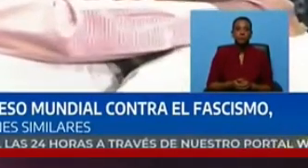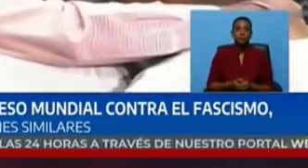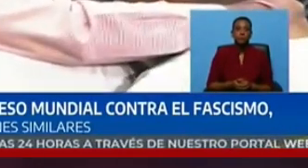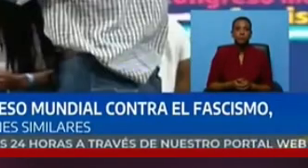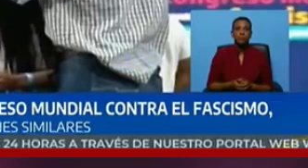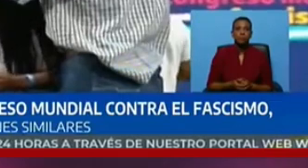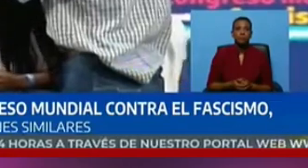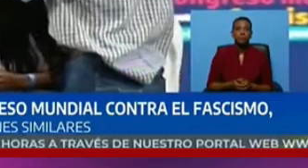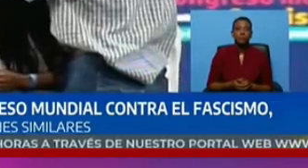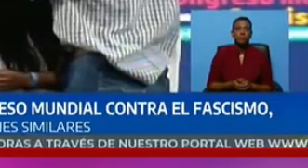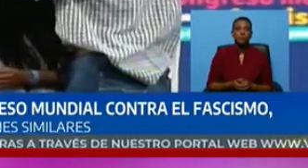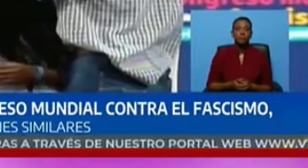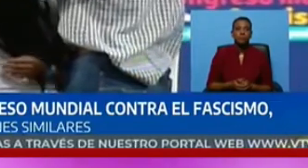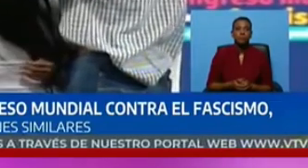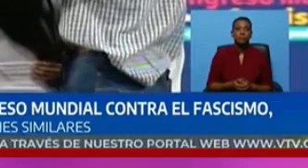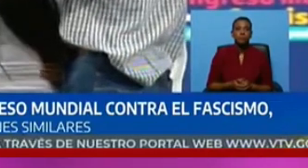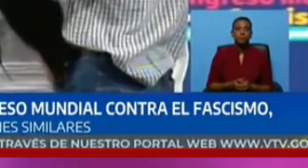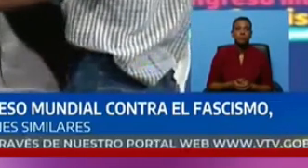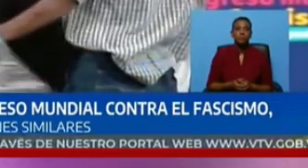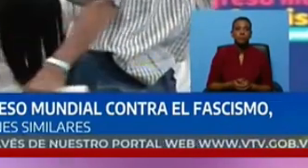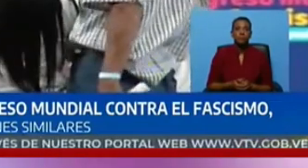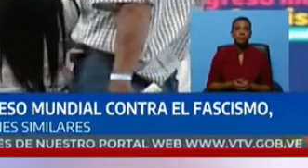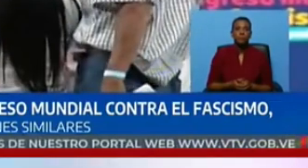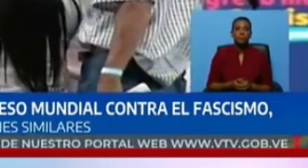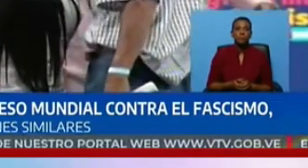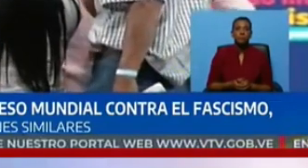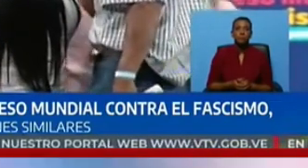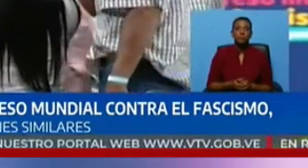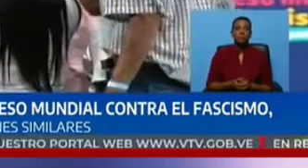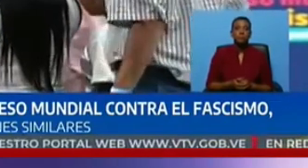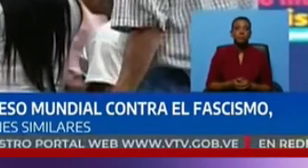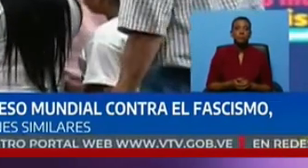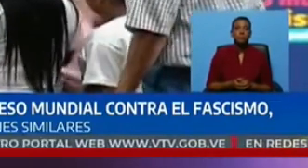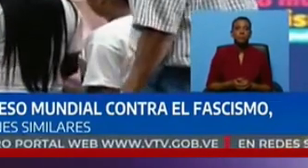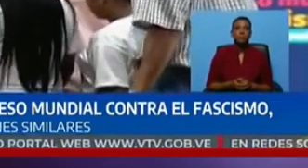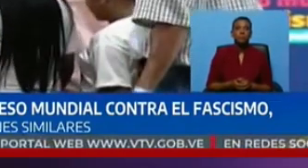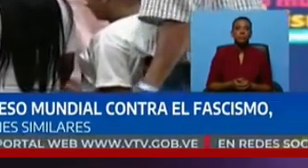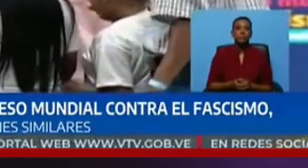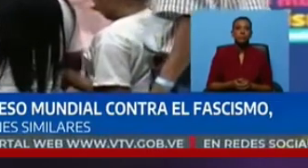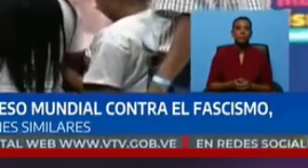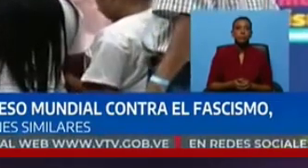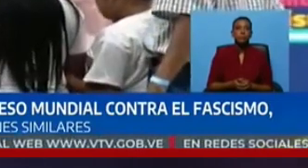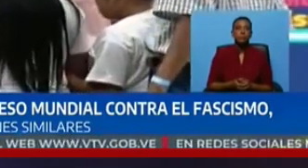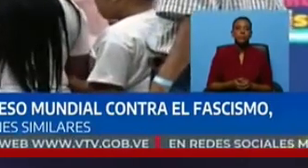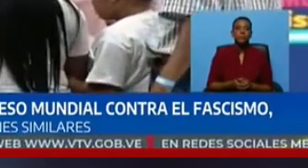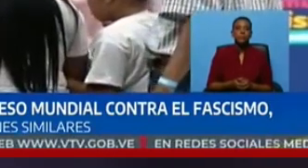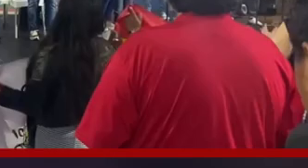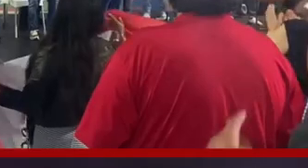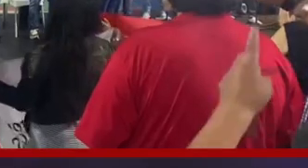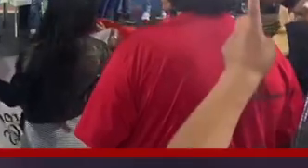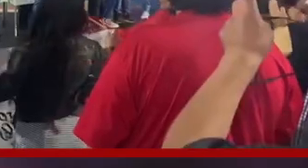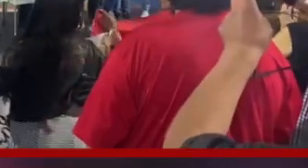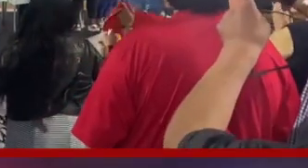juzgados realmente y pasen sus días en la cárcel por todo lo que han hecho. También estuvimos en La Guaira,